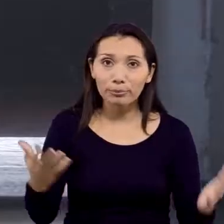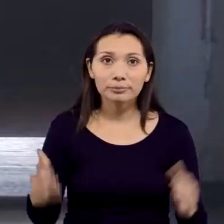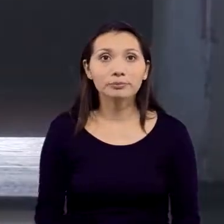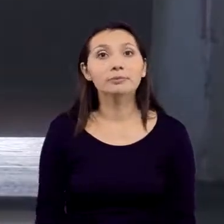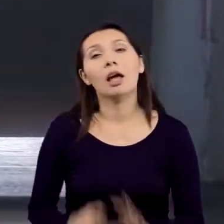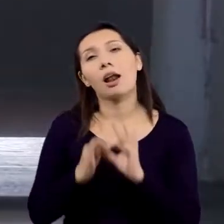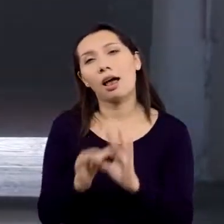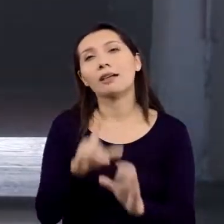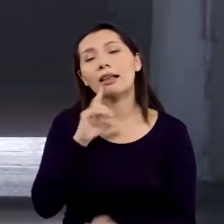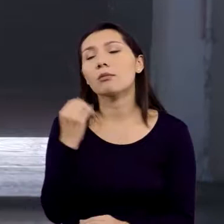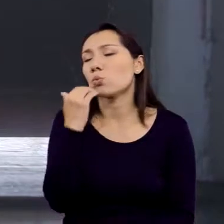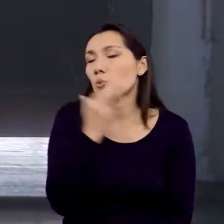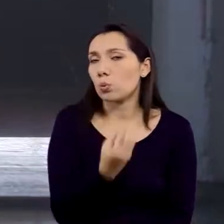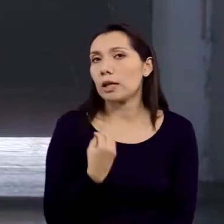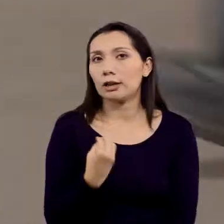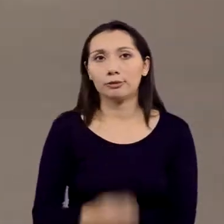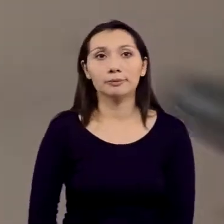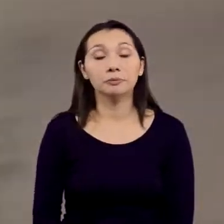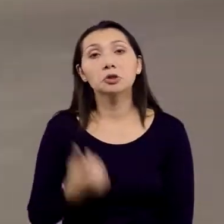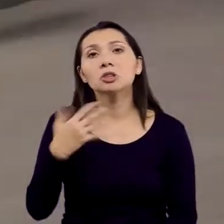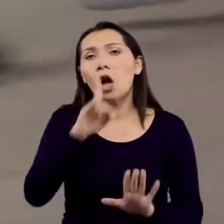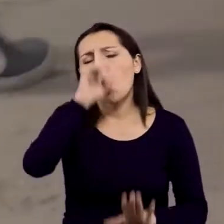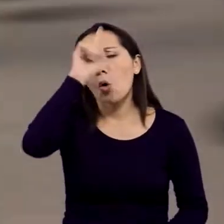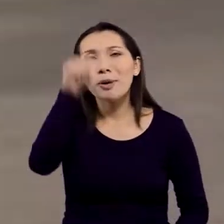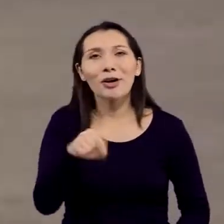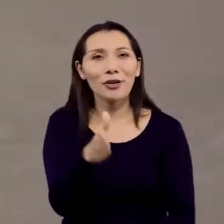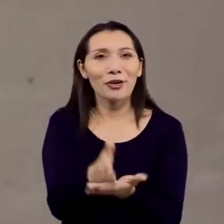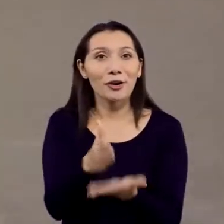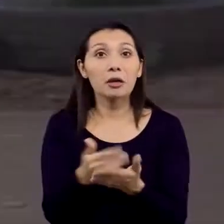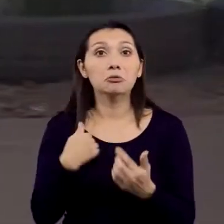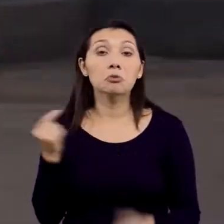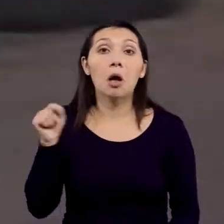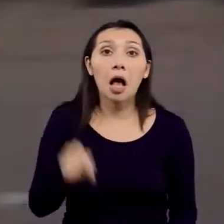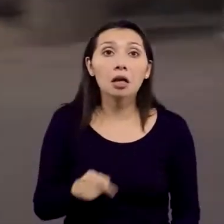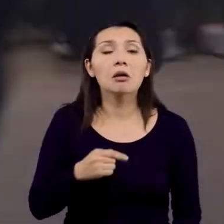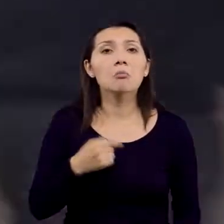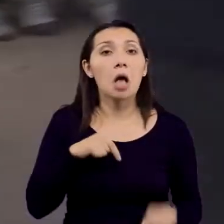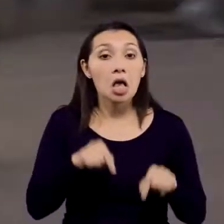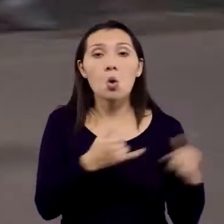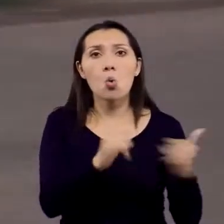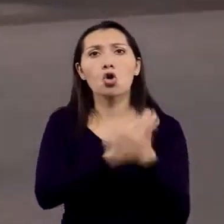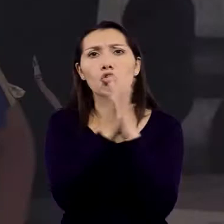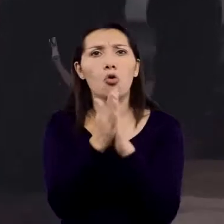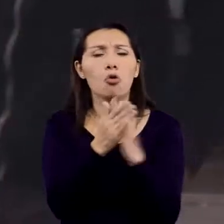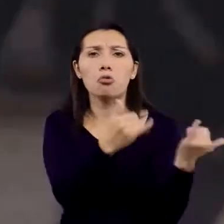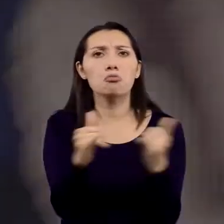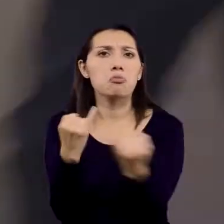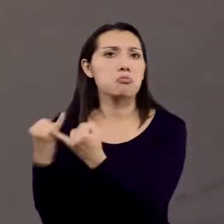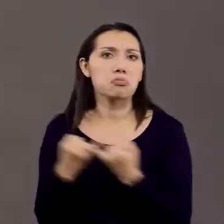Casi te va acá, muy rico. Me acostumbré a este colegio. Entonces estoy acá porque acá juego con todos los chiquitos.